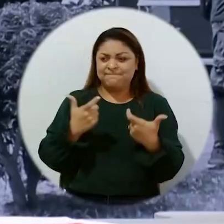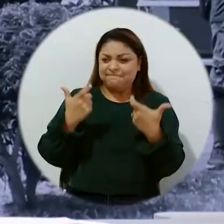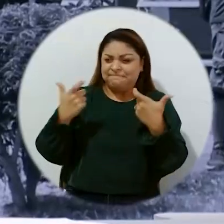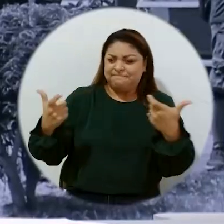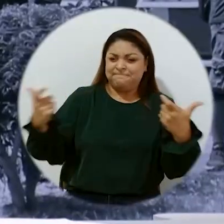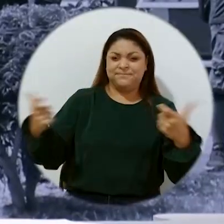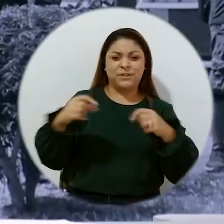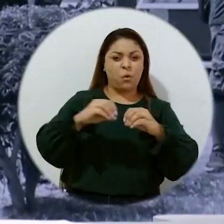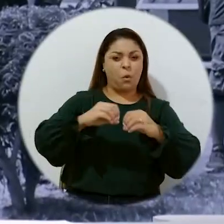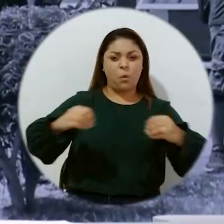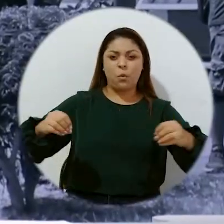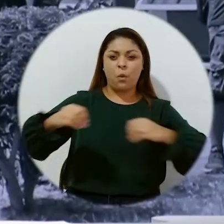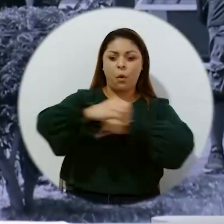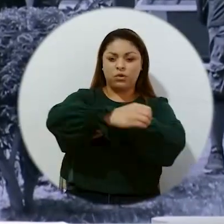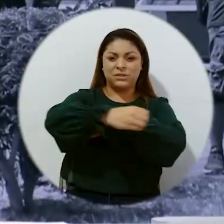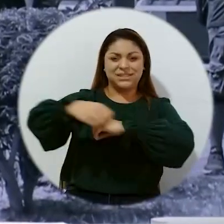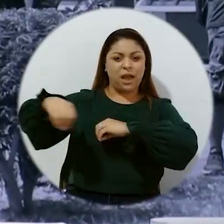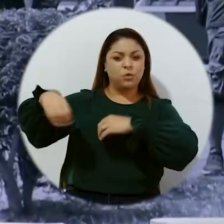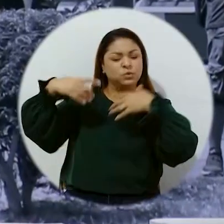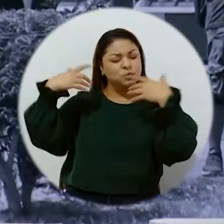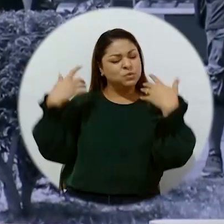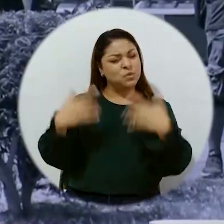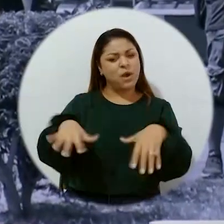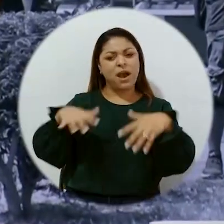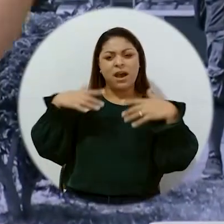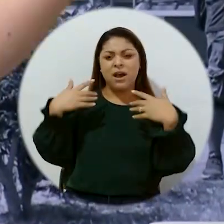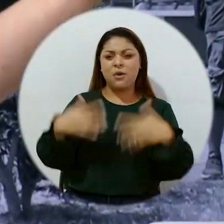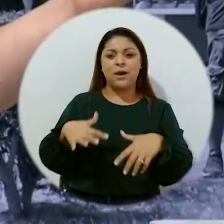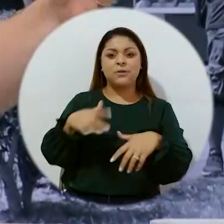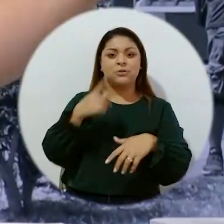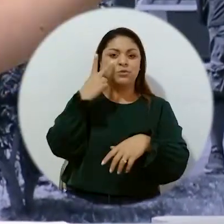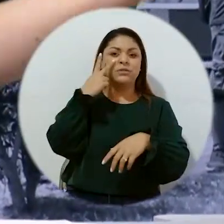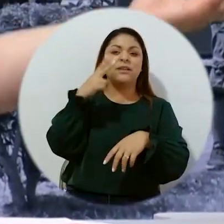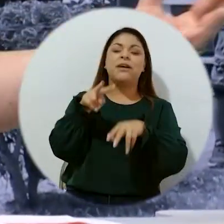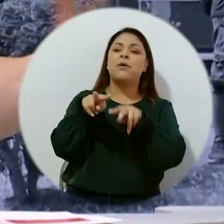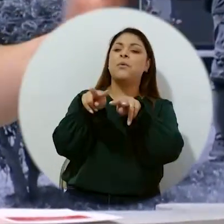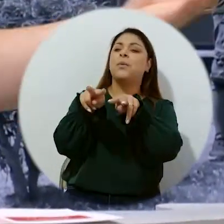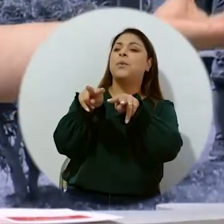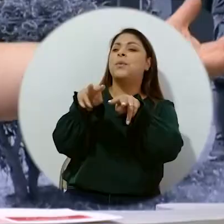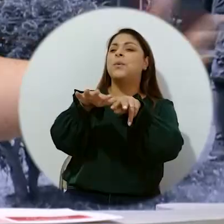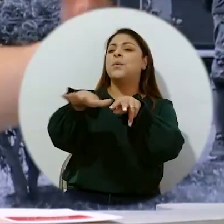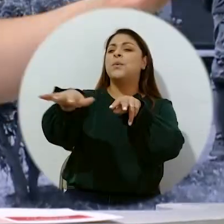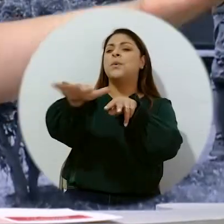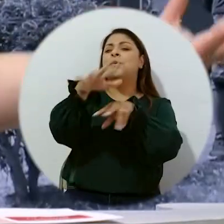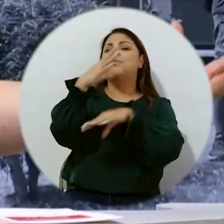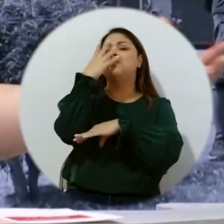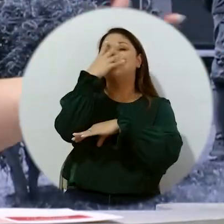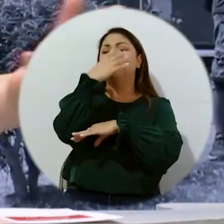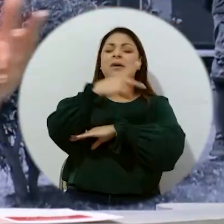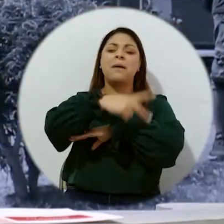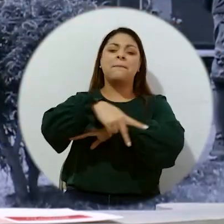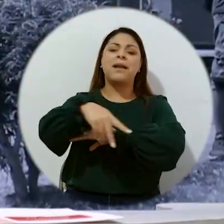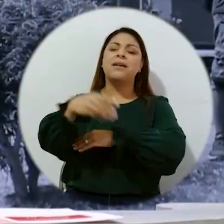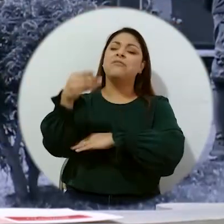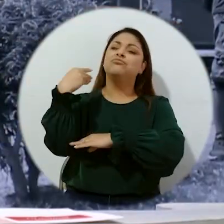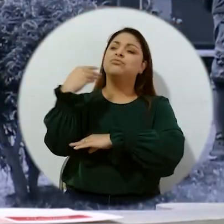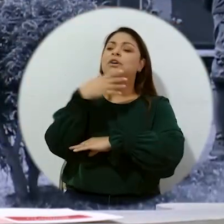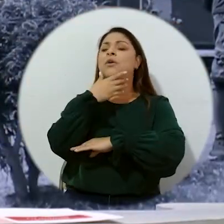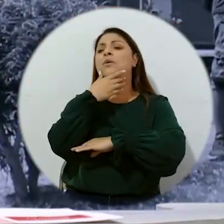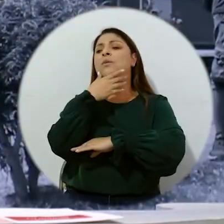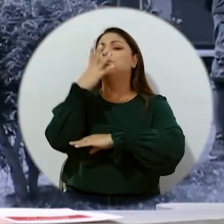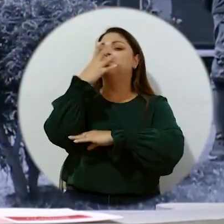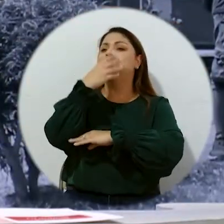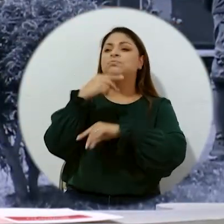¿verdad? Porque es lo que usted mencionaba, o sea, lo vemos ahí en el horizonte, muy lindo, vamos a la playa, pero no